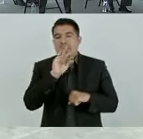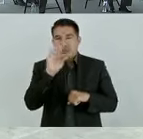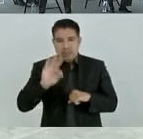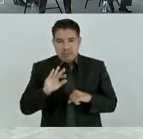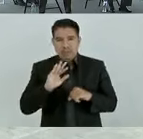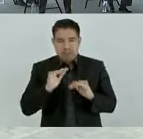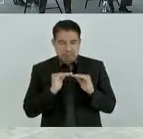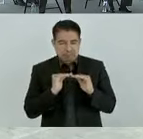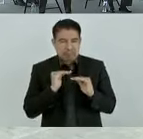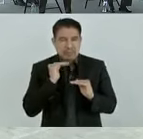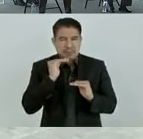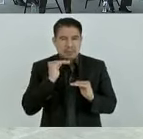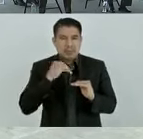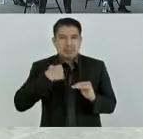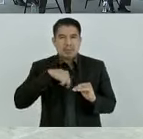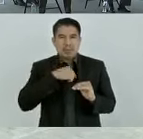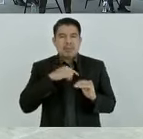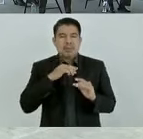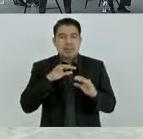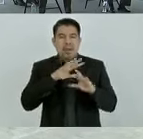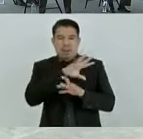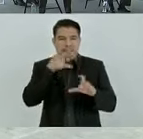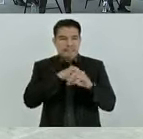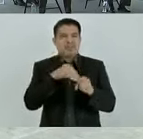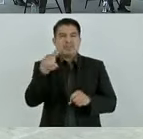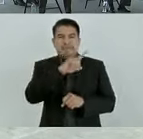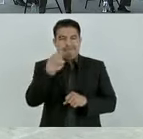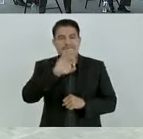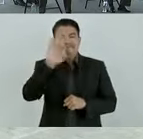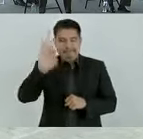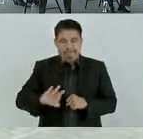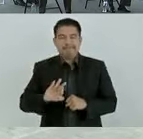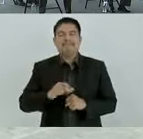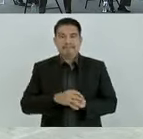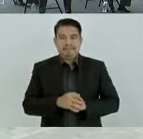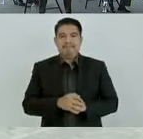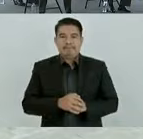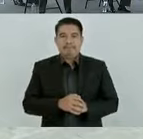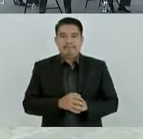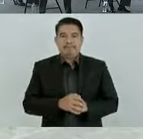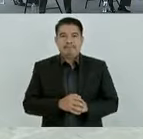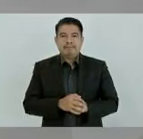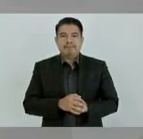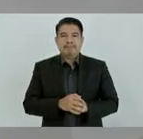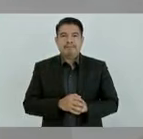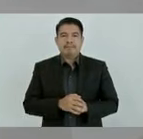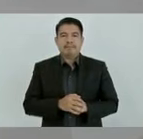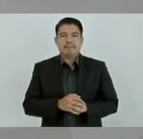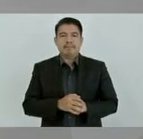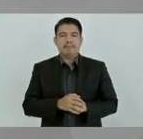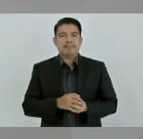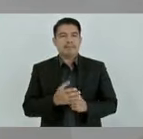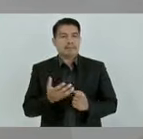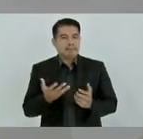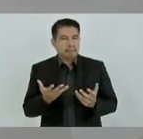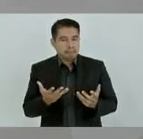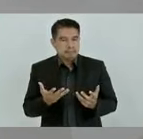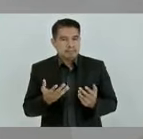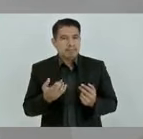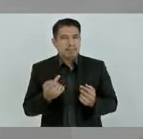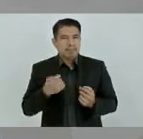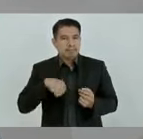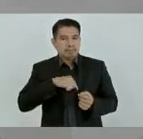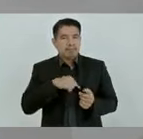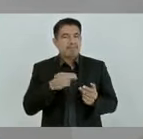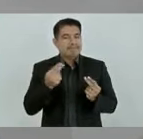pronto vamos a estar al 100%. Tenemos que